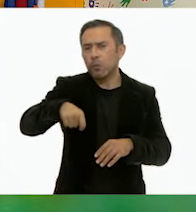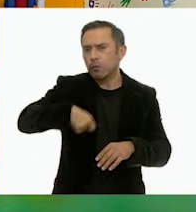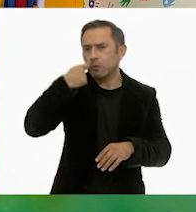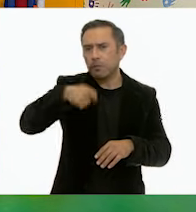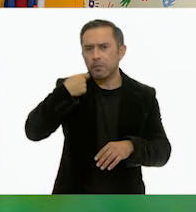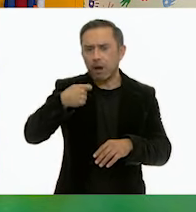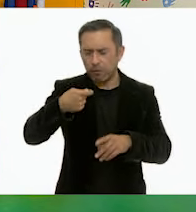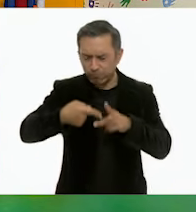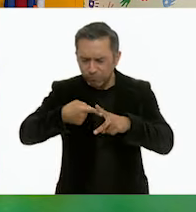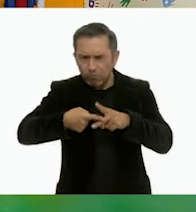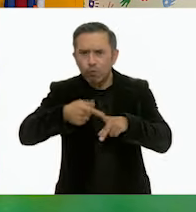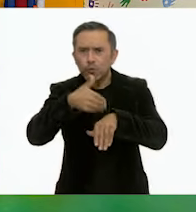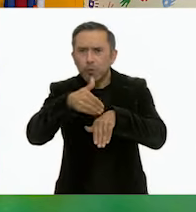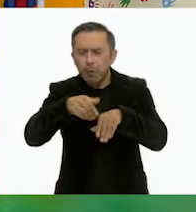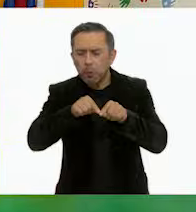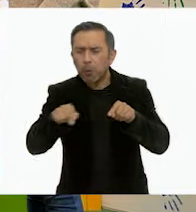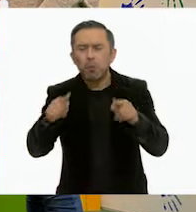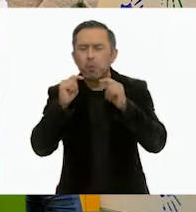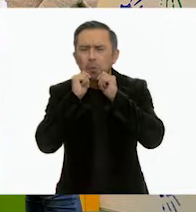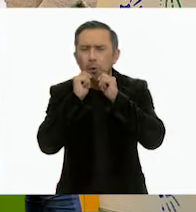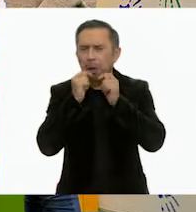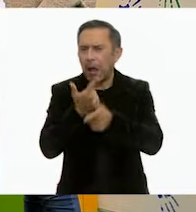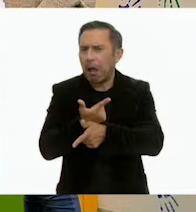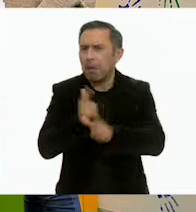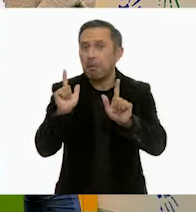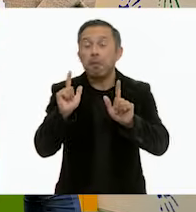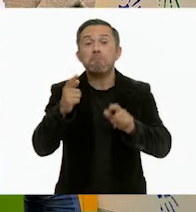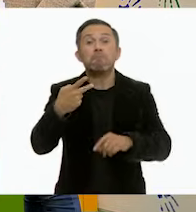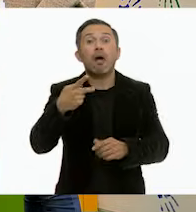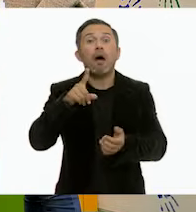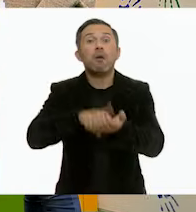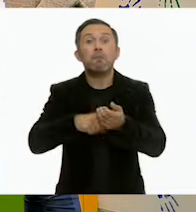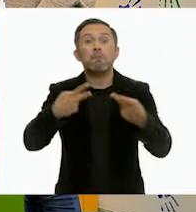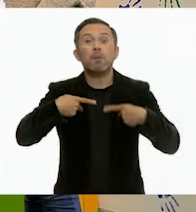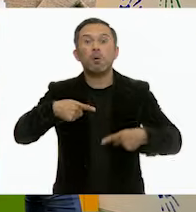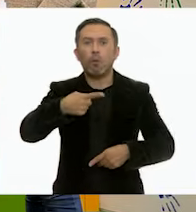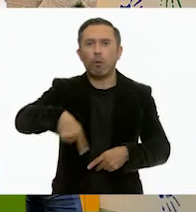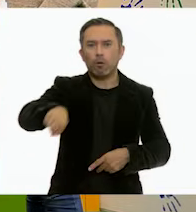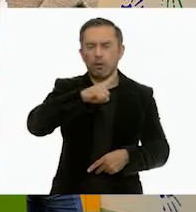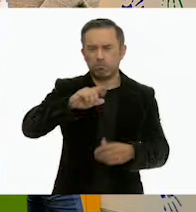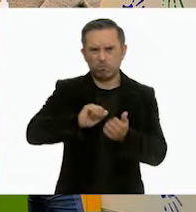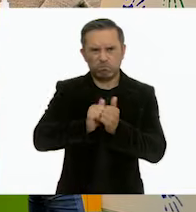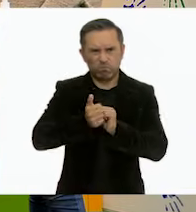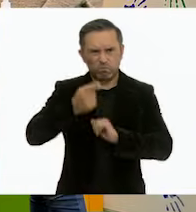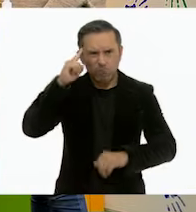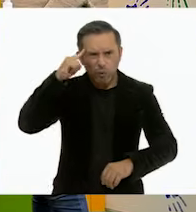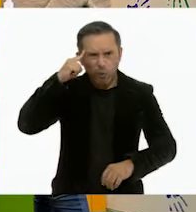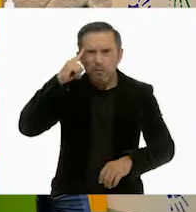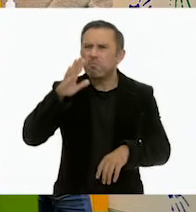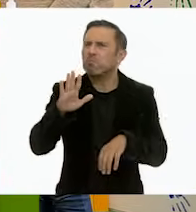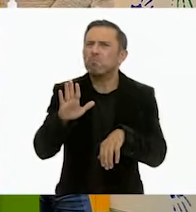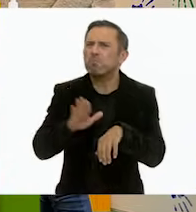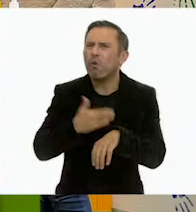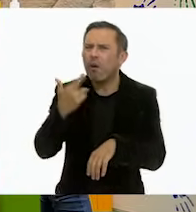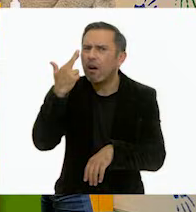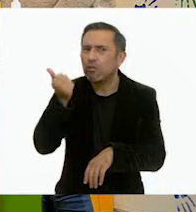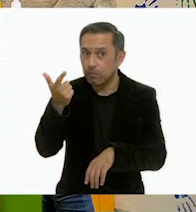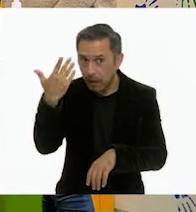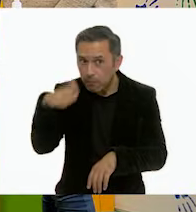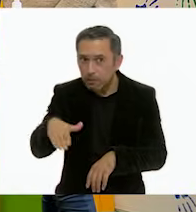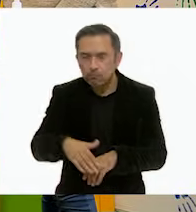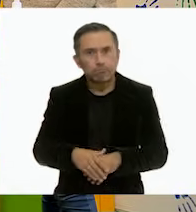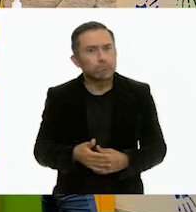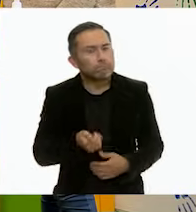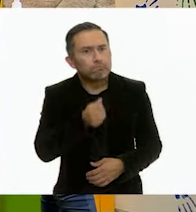medida. Pero los pobladores ya estaban muy enojados. ¿Sabes por qué, Alexia? ¿Por qué? Porque